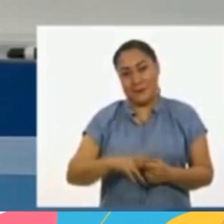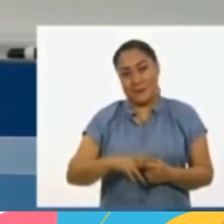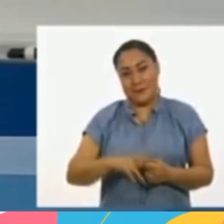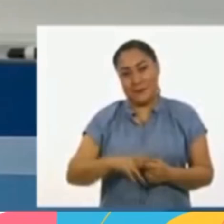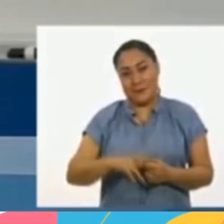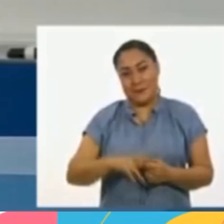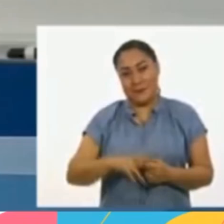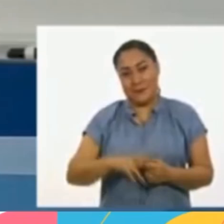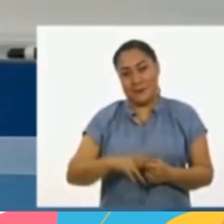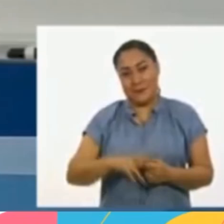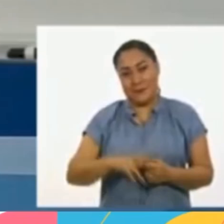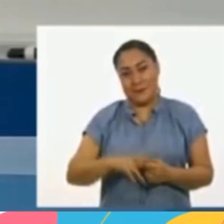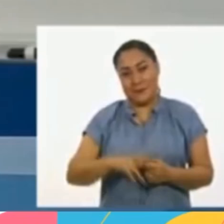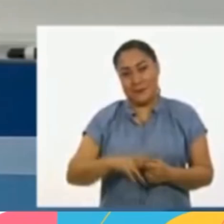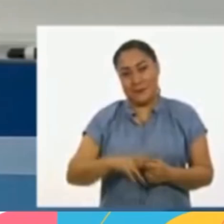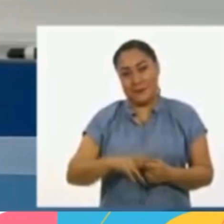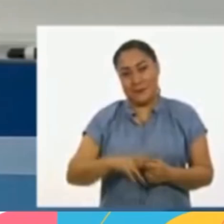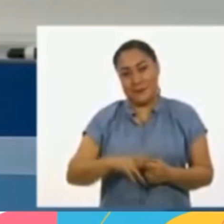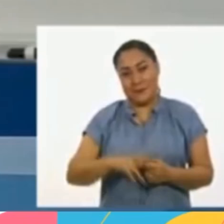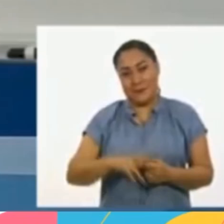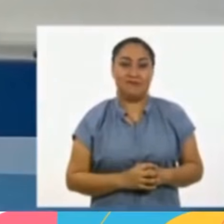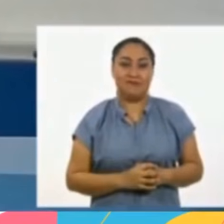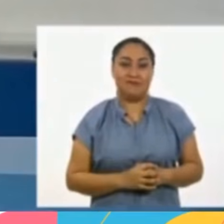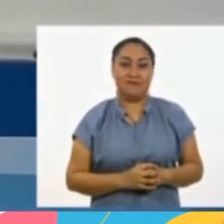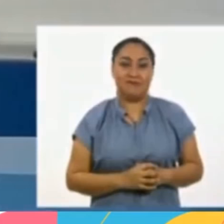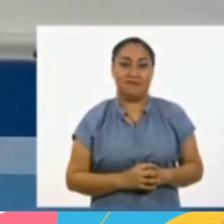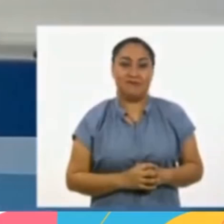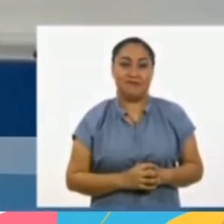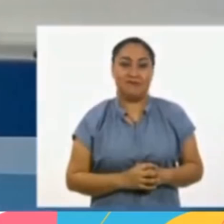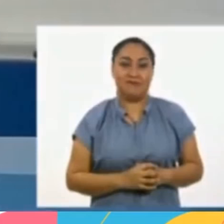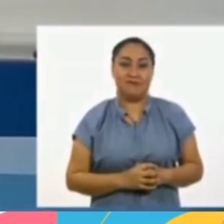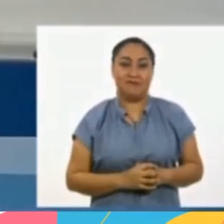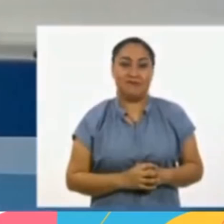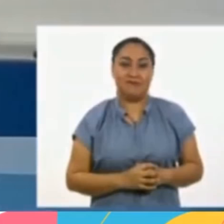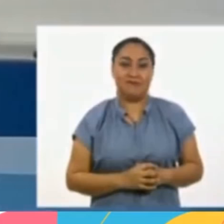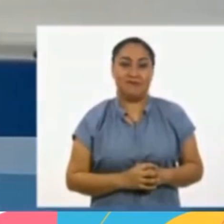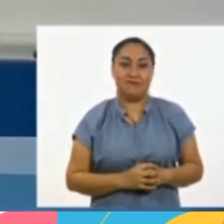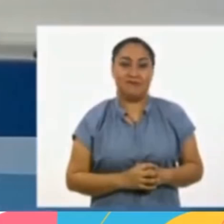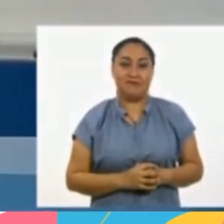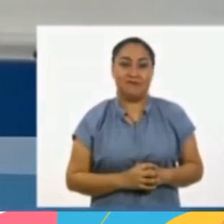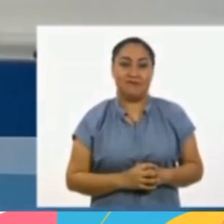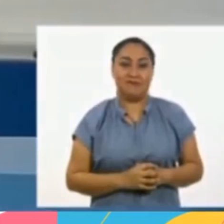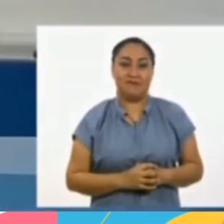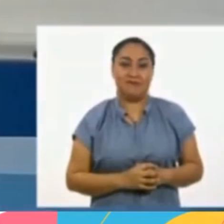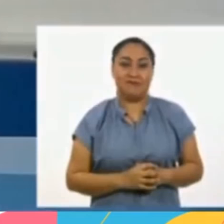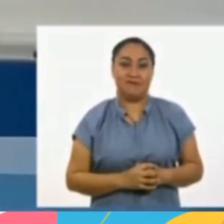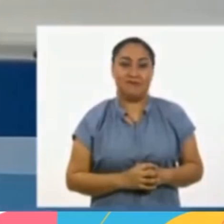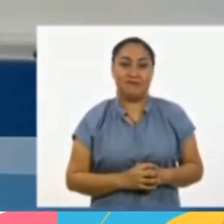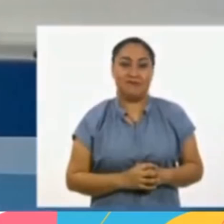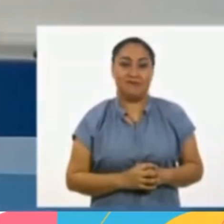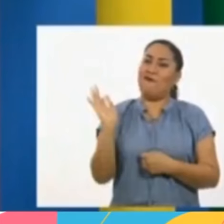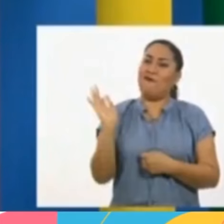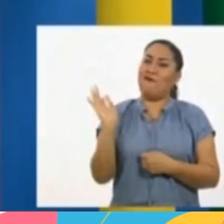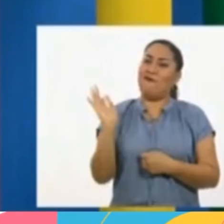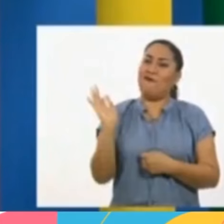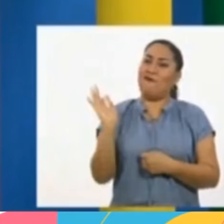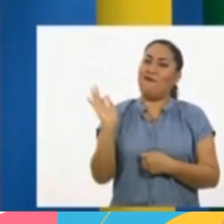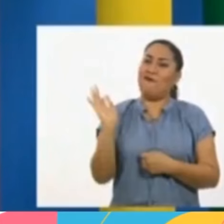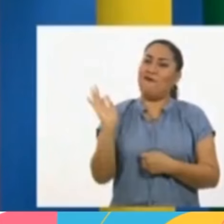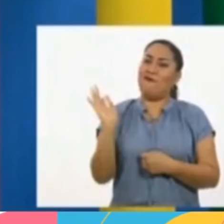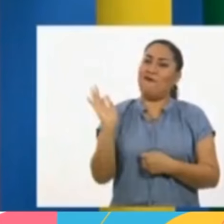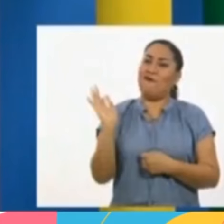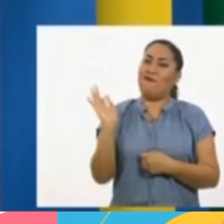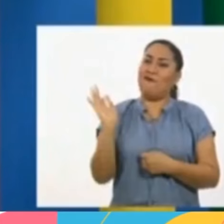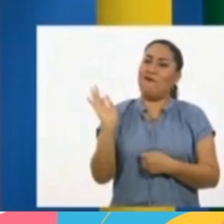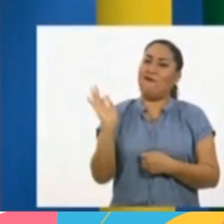además de lastimar su dignidad y derechos humanos verdadero la exclusión limita el ejercicio de los derechos humanos se impide la convivencia verdadero y la